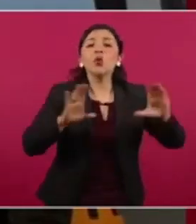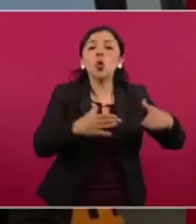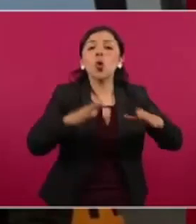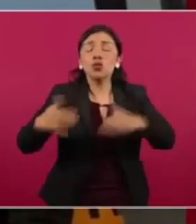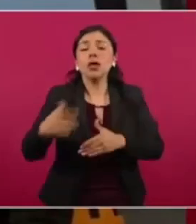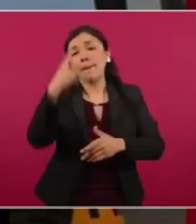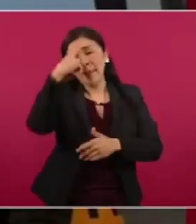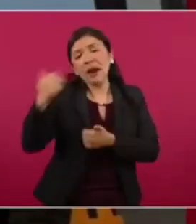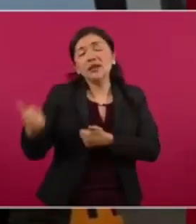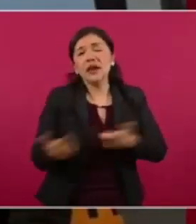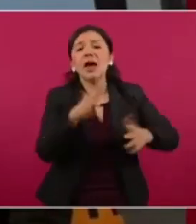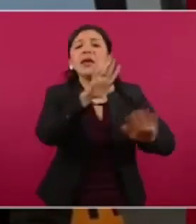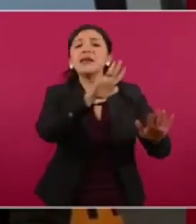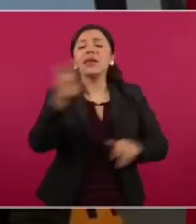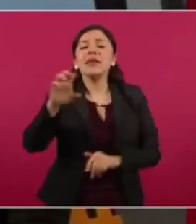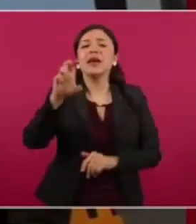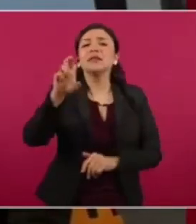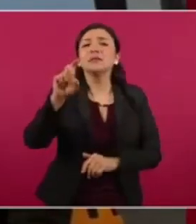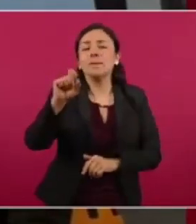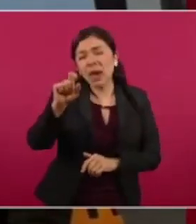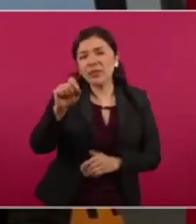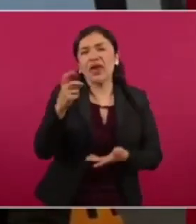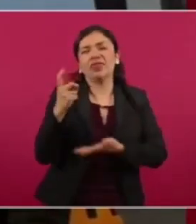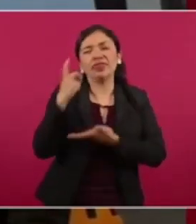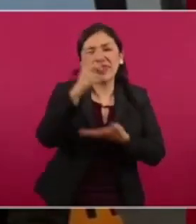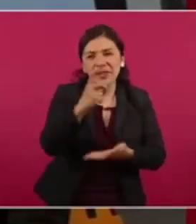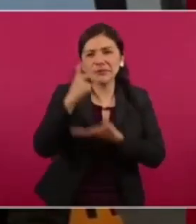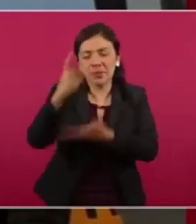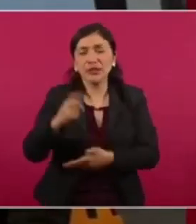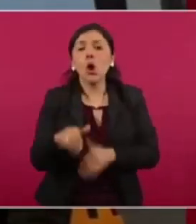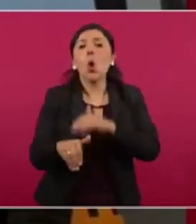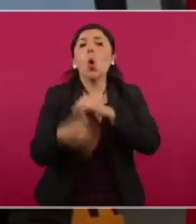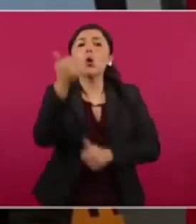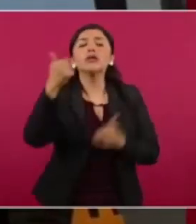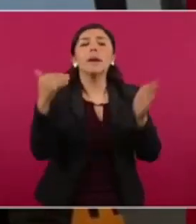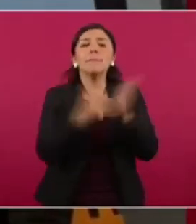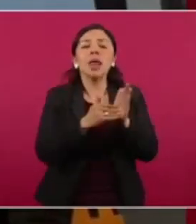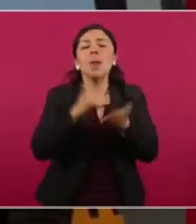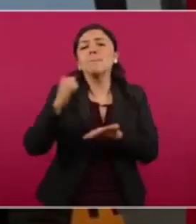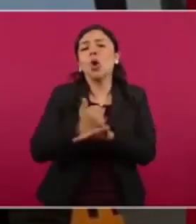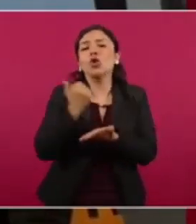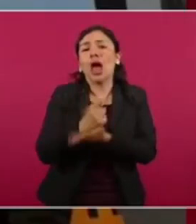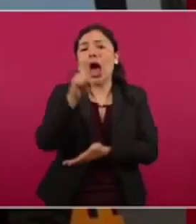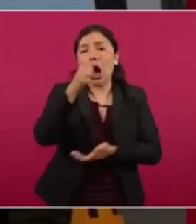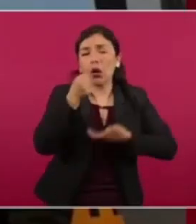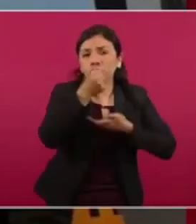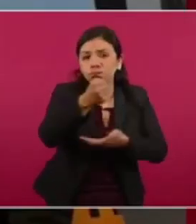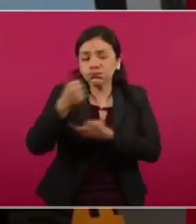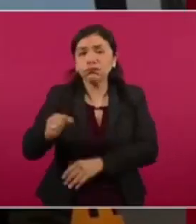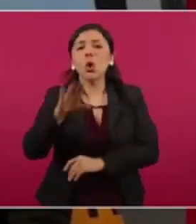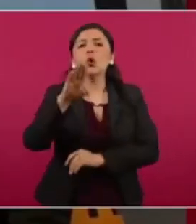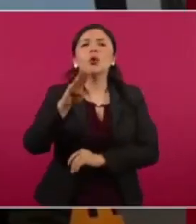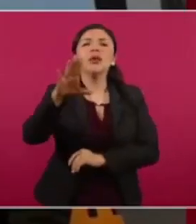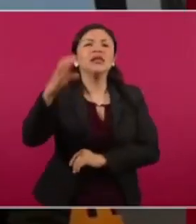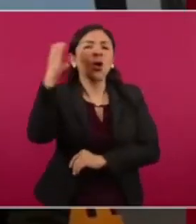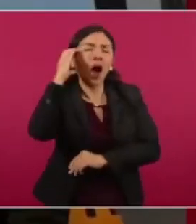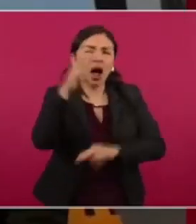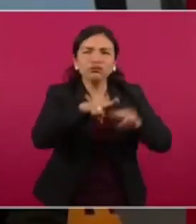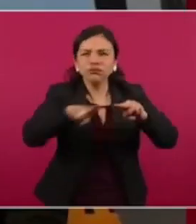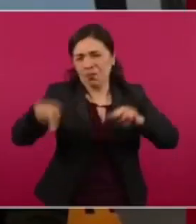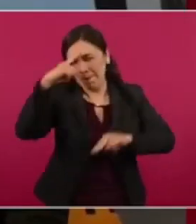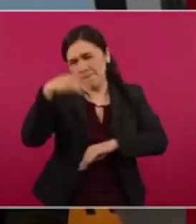520 despensas, 11 mil botellas de agua, 95 colchonetas y 2 mil